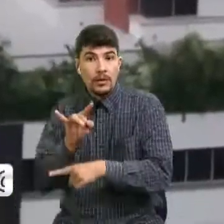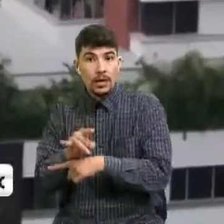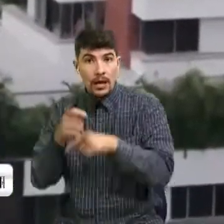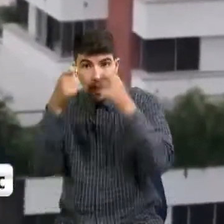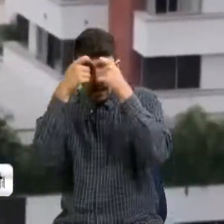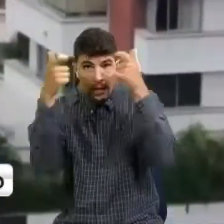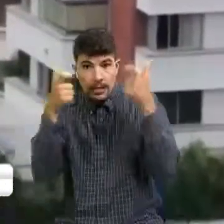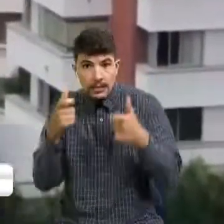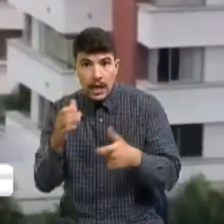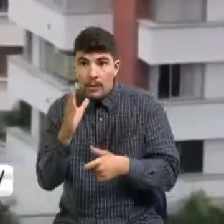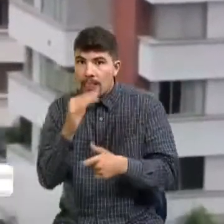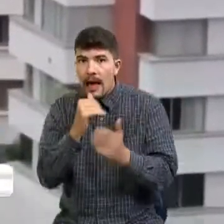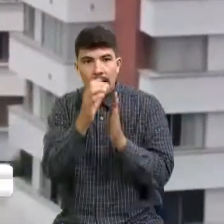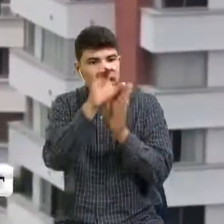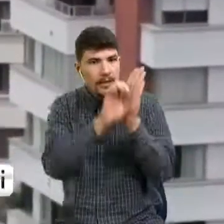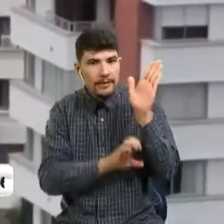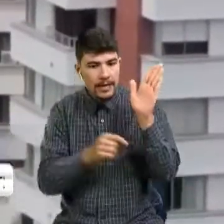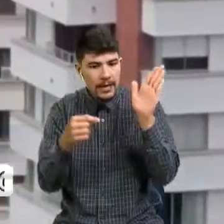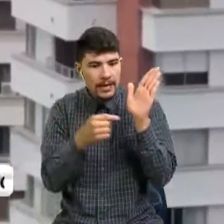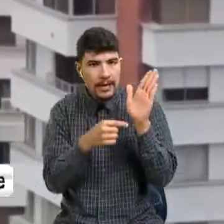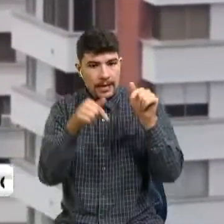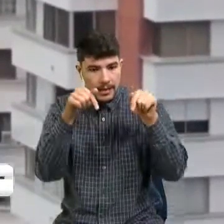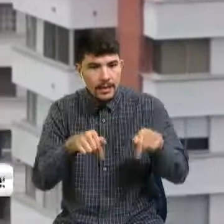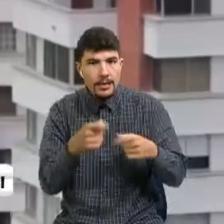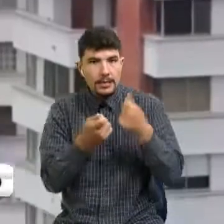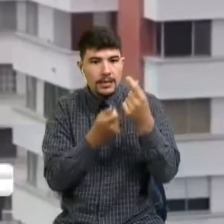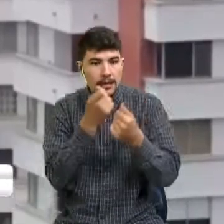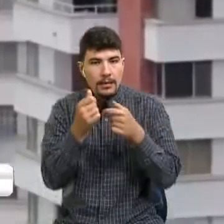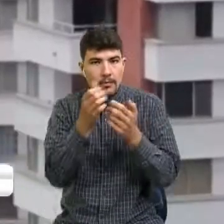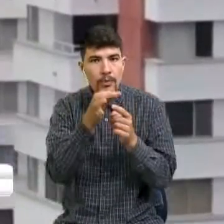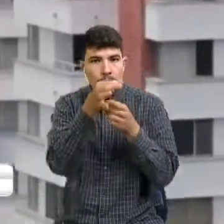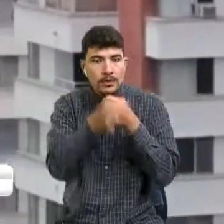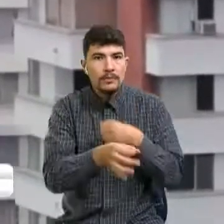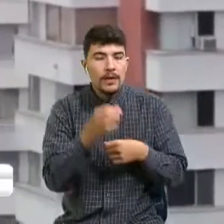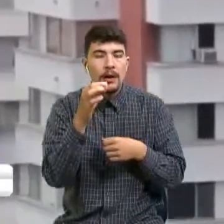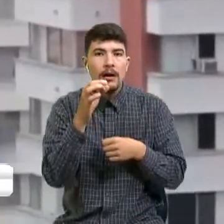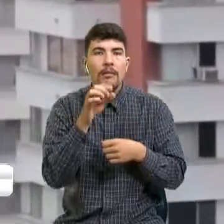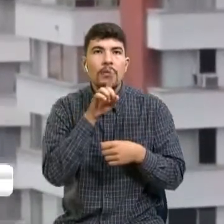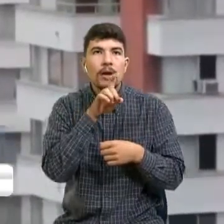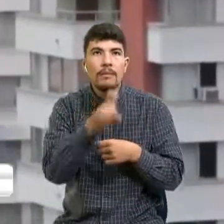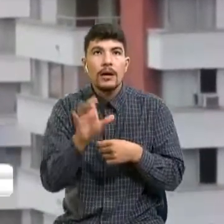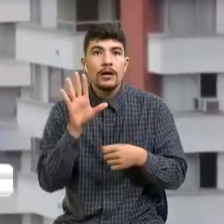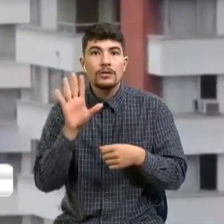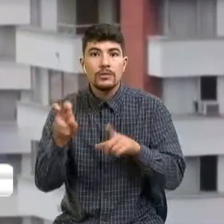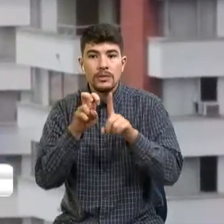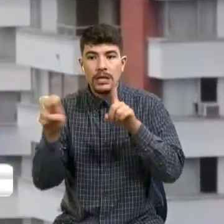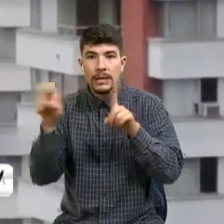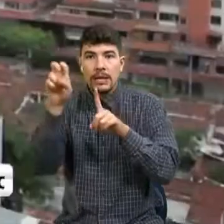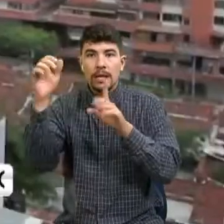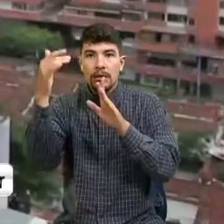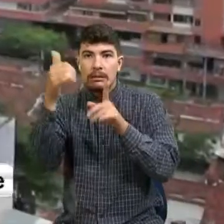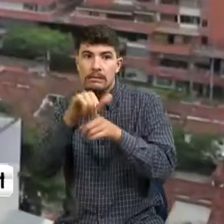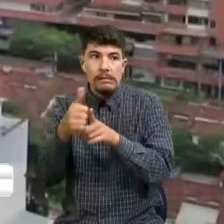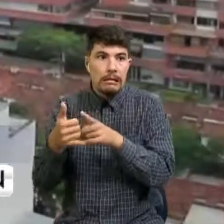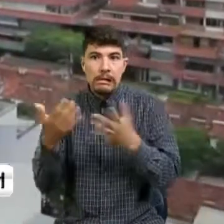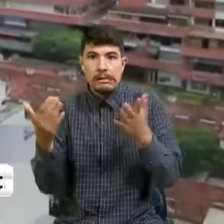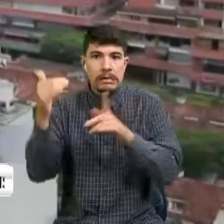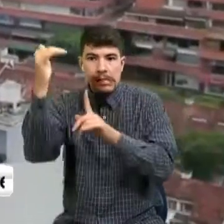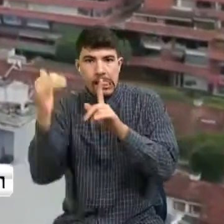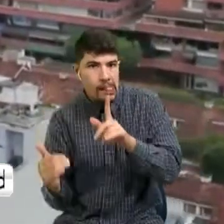no certifica financieramente al municipio de bucaramanga su categorización se encuentra en la cuerda floja